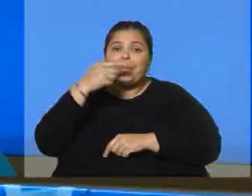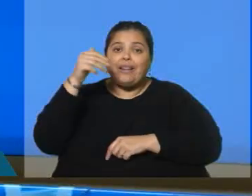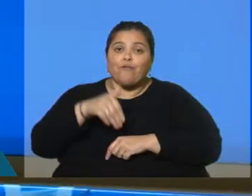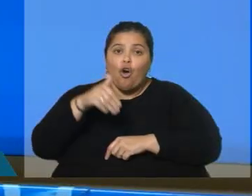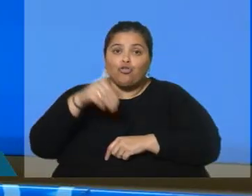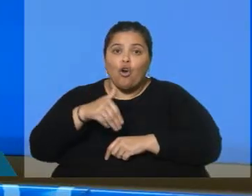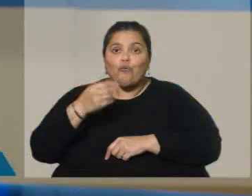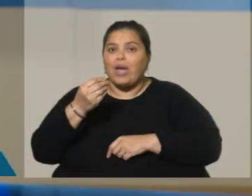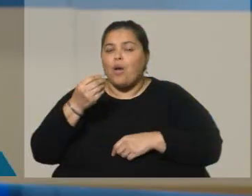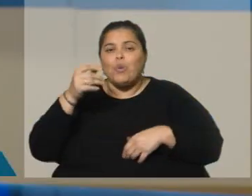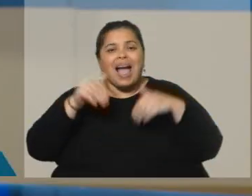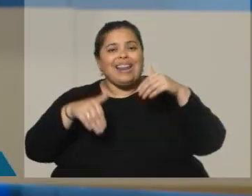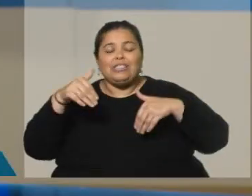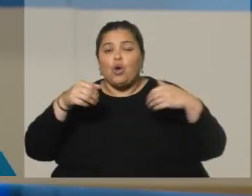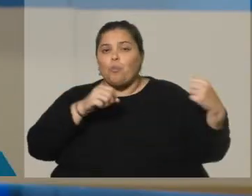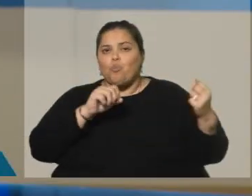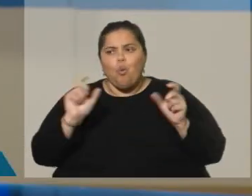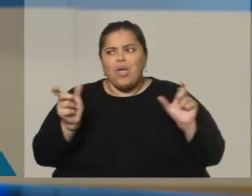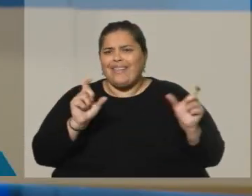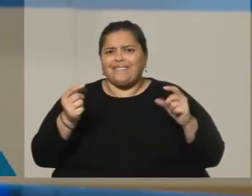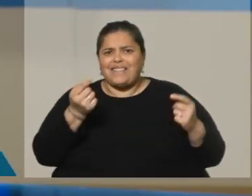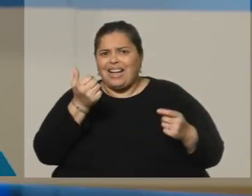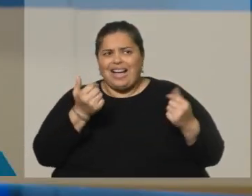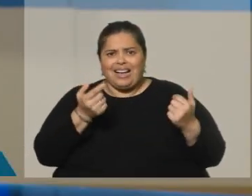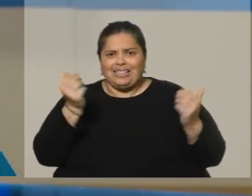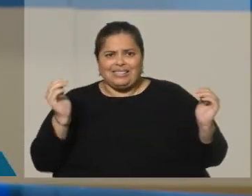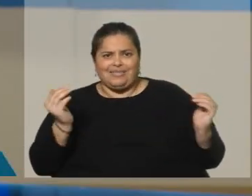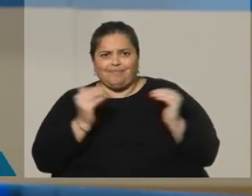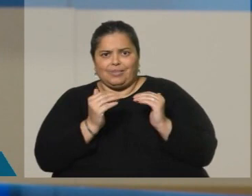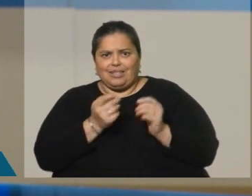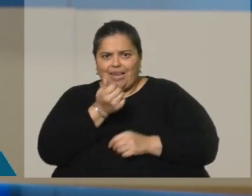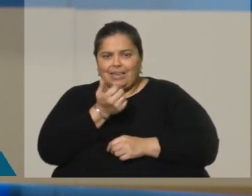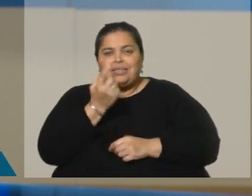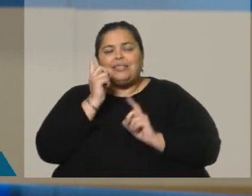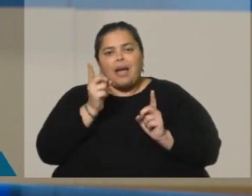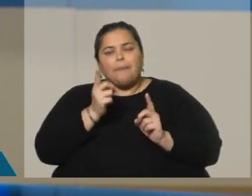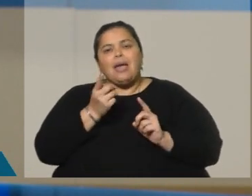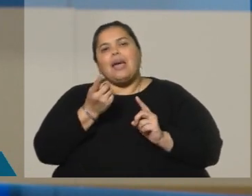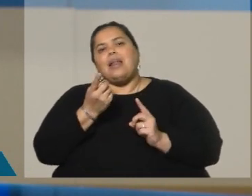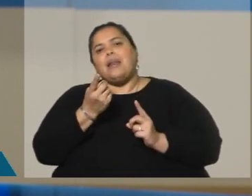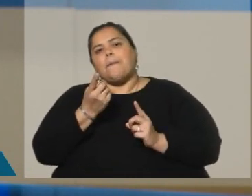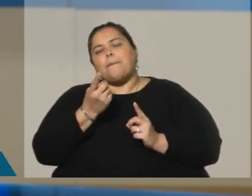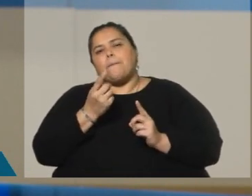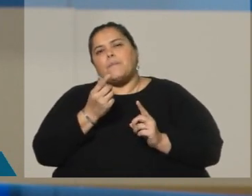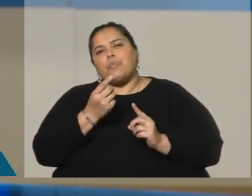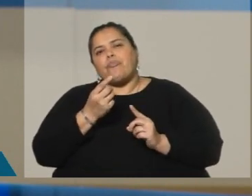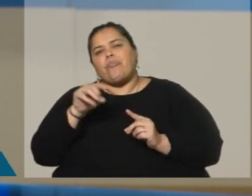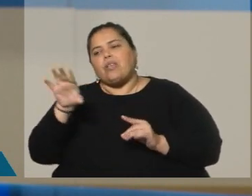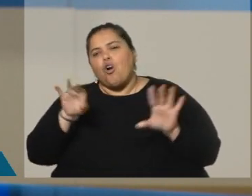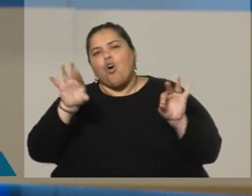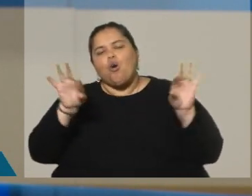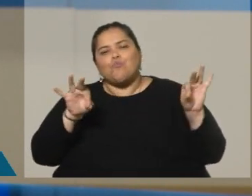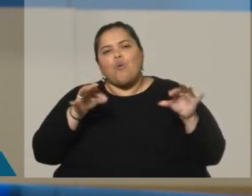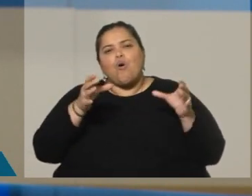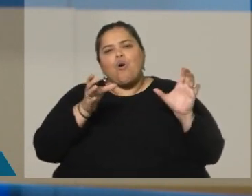elección muy reñida porque también estuvo todo aquello de relacionismo y la colección de votos de los